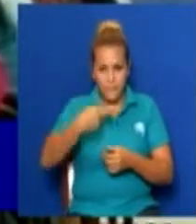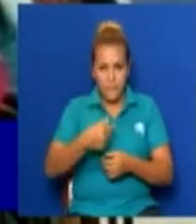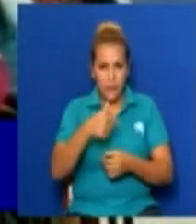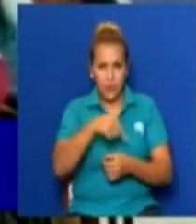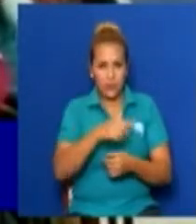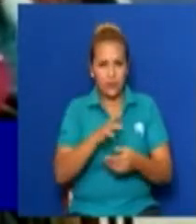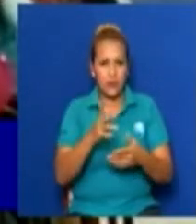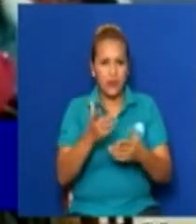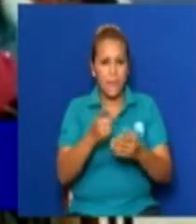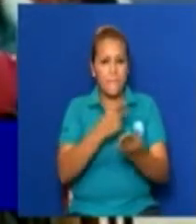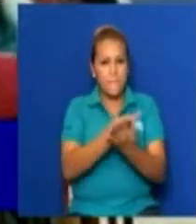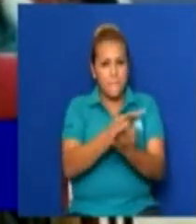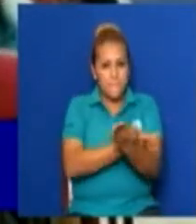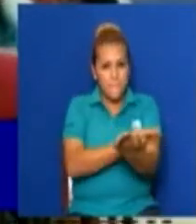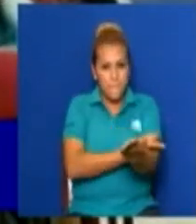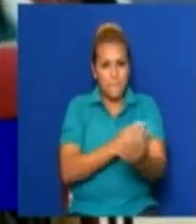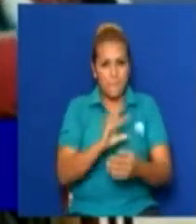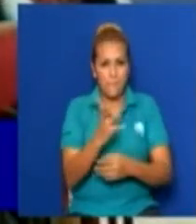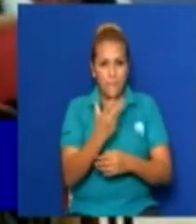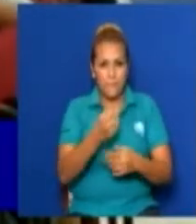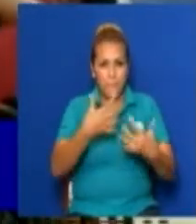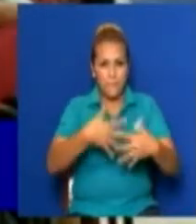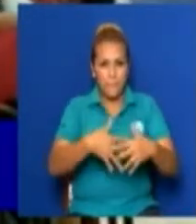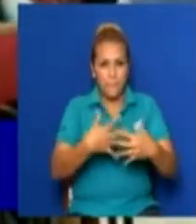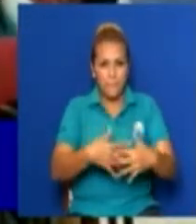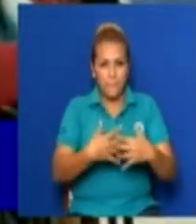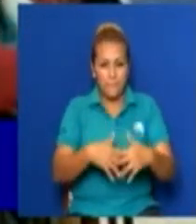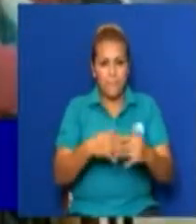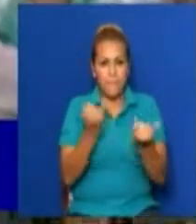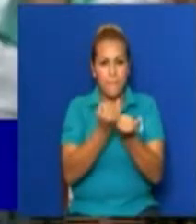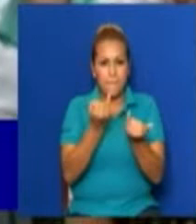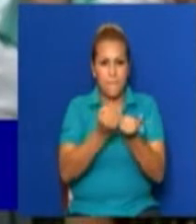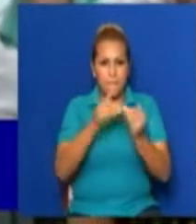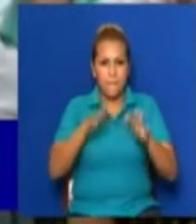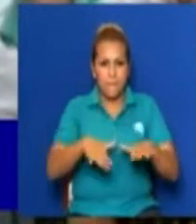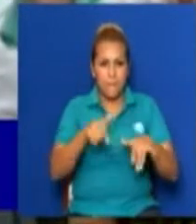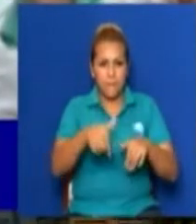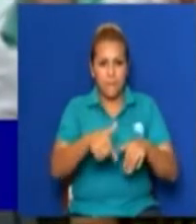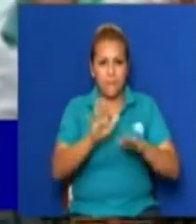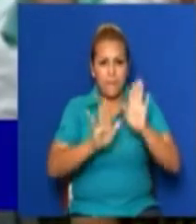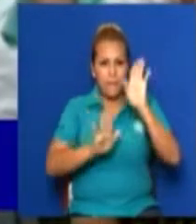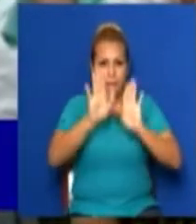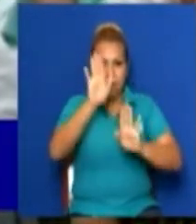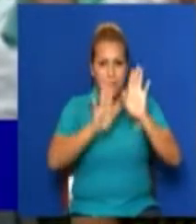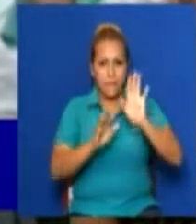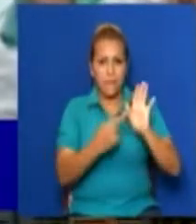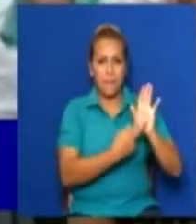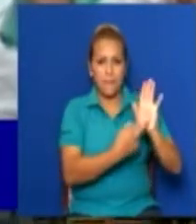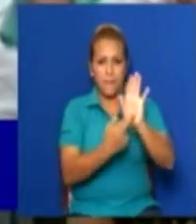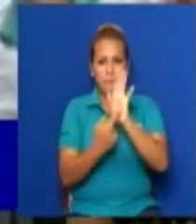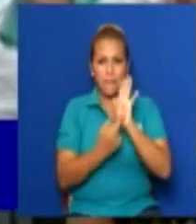responsabilidad social empresarial. De igual manera, se encuentran participando representantes del